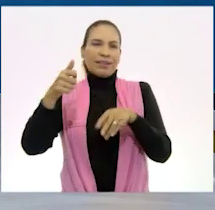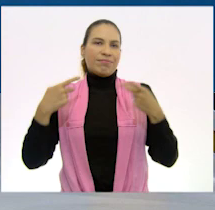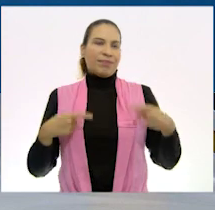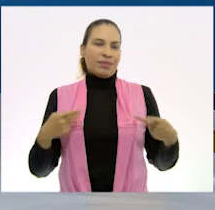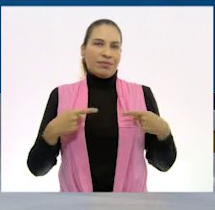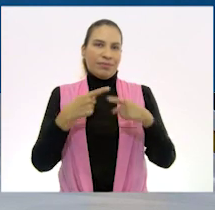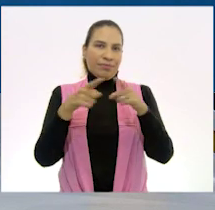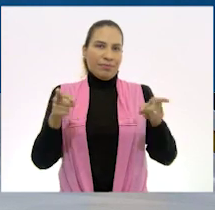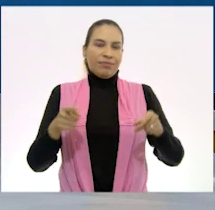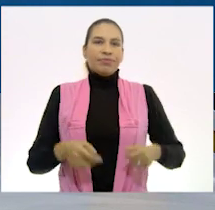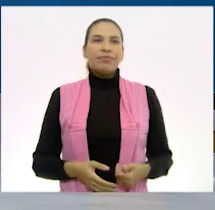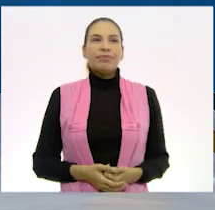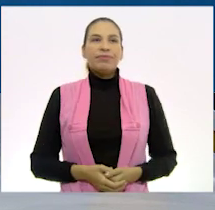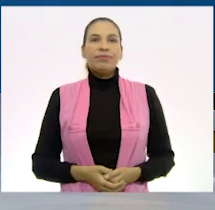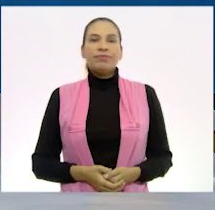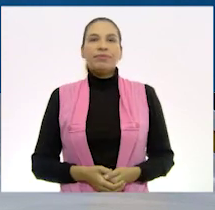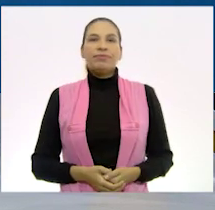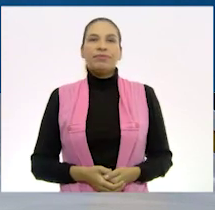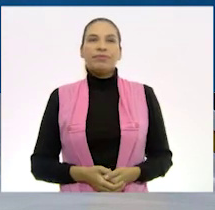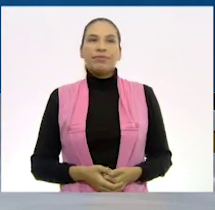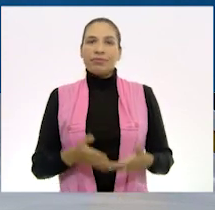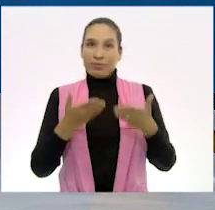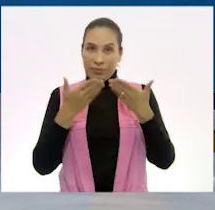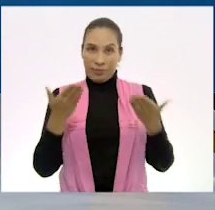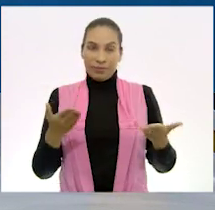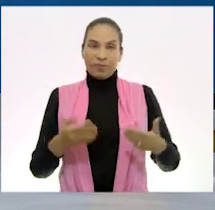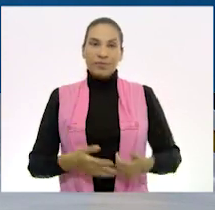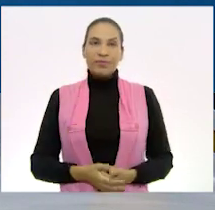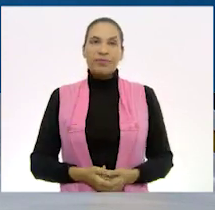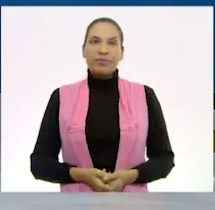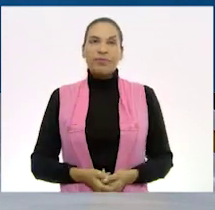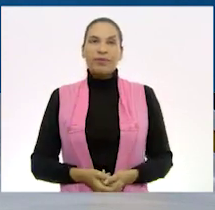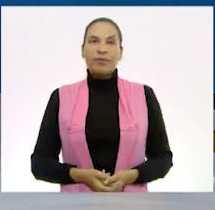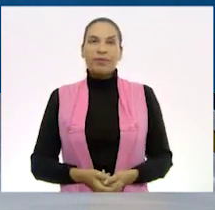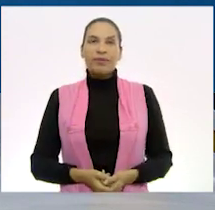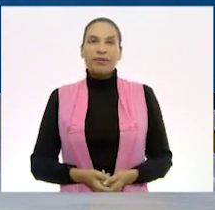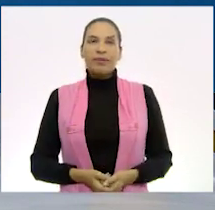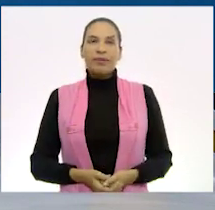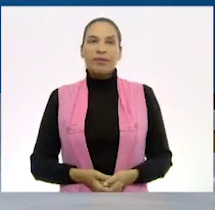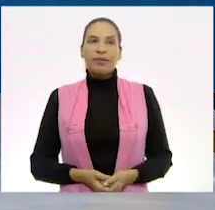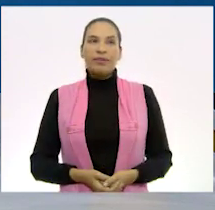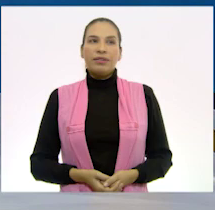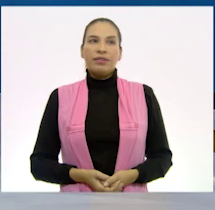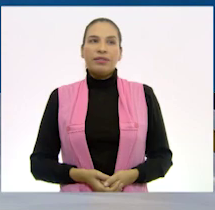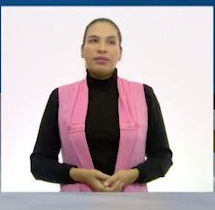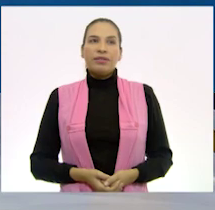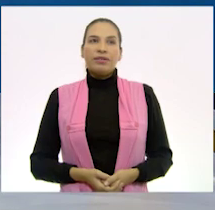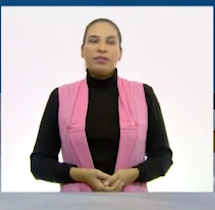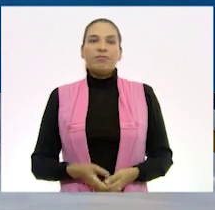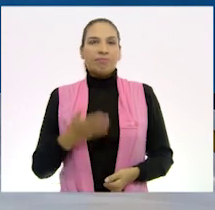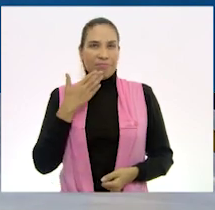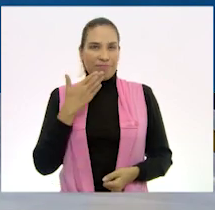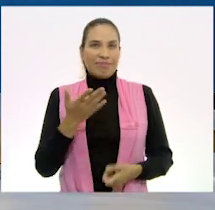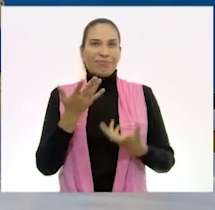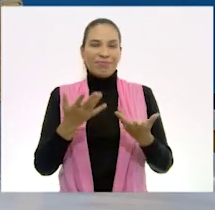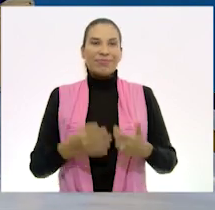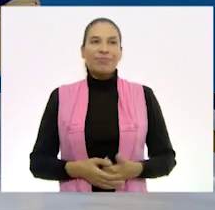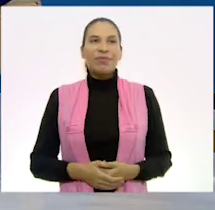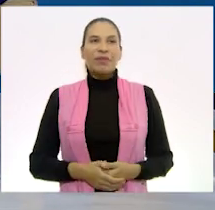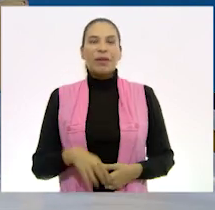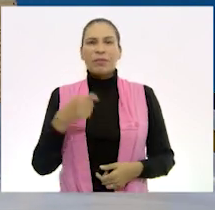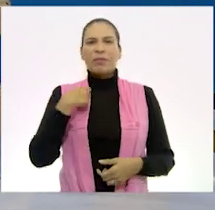Ahora sí, Ale. de aquel lado. Eso.